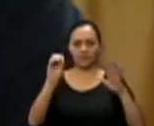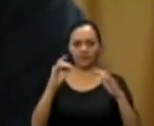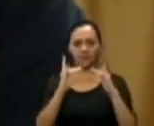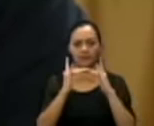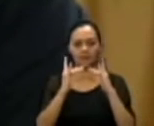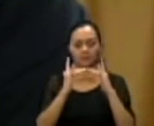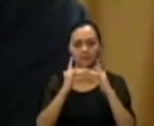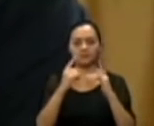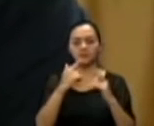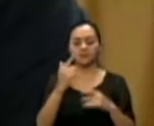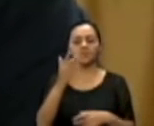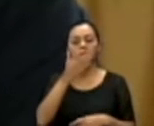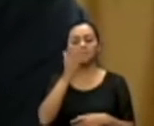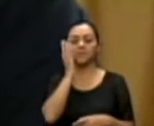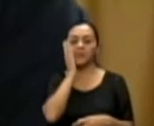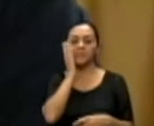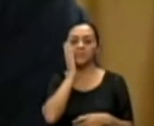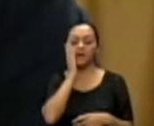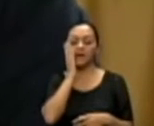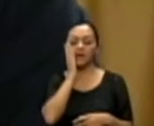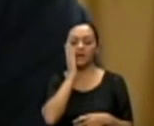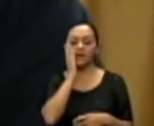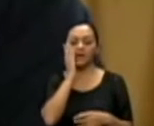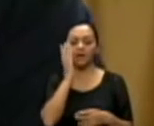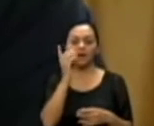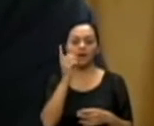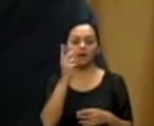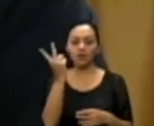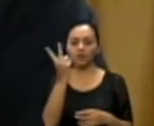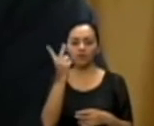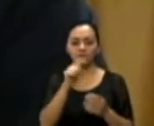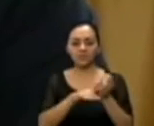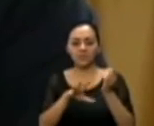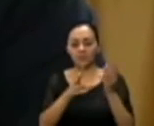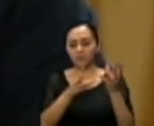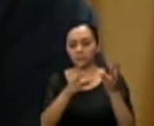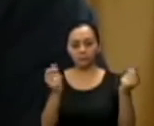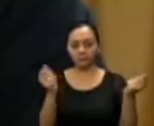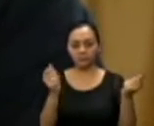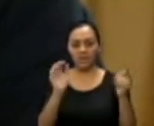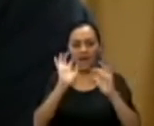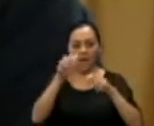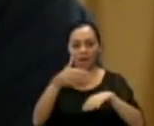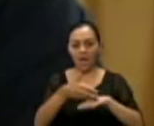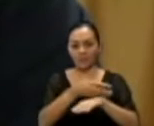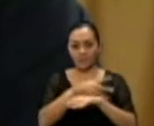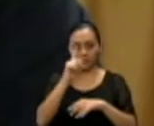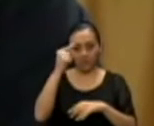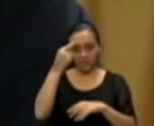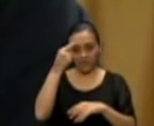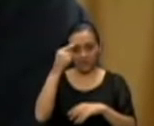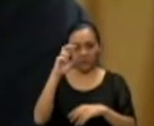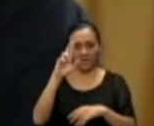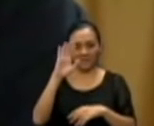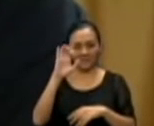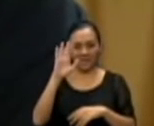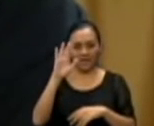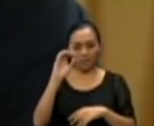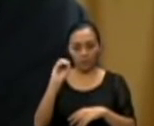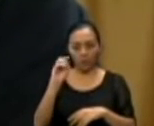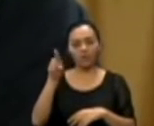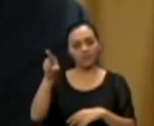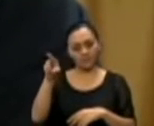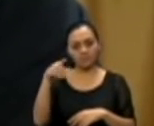nombre de la madre de los hermanos restrepo no luce elena arizmendi inauguramos el hospital una alegría